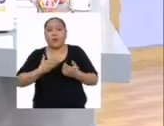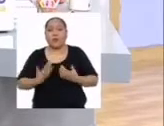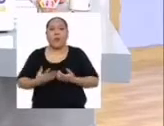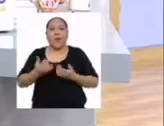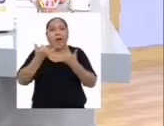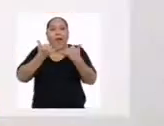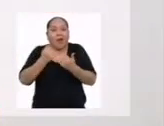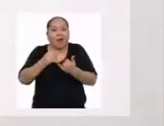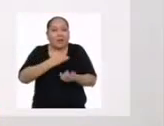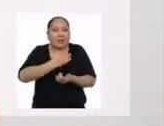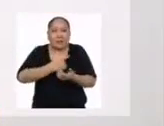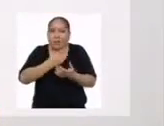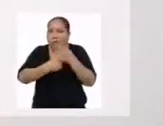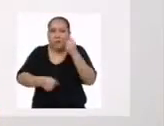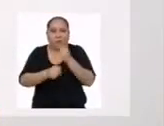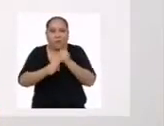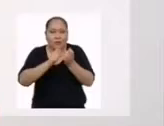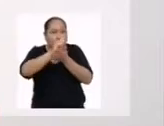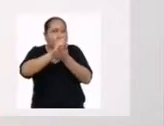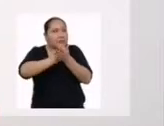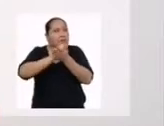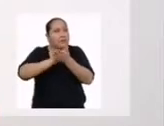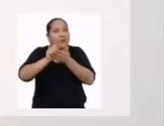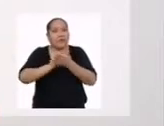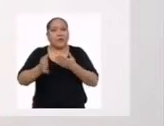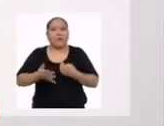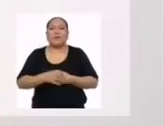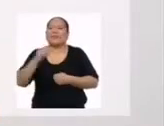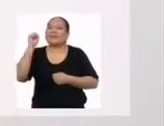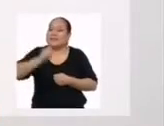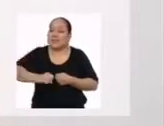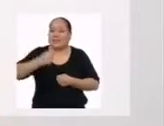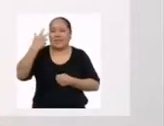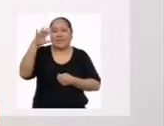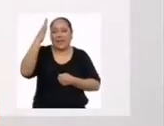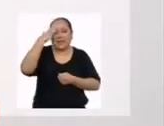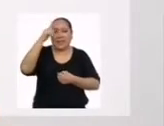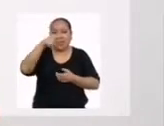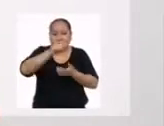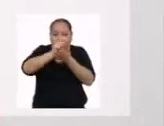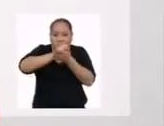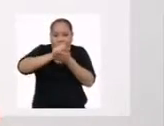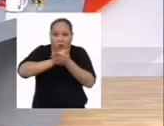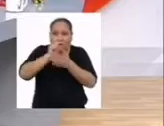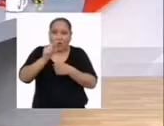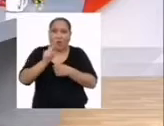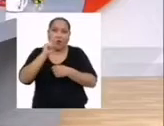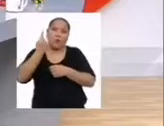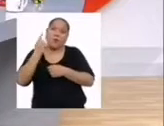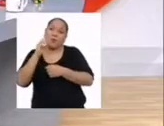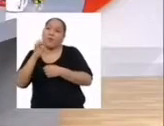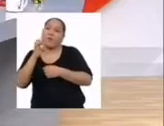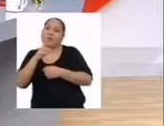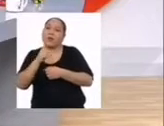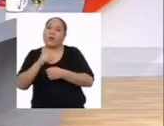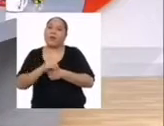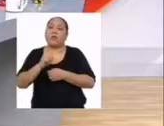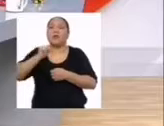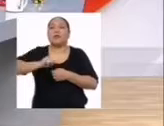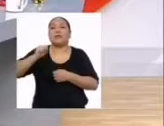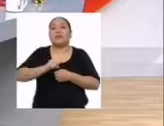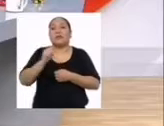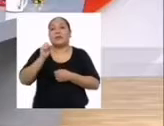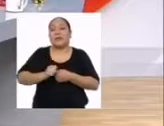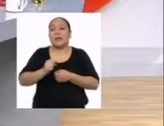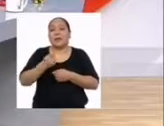texto expositivo. Sí, yo sé que tú ya tienes tu texto avanzado y un primer borrador. Ah, pero primero revisé